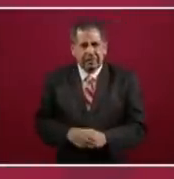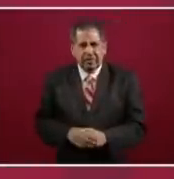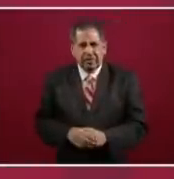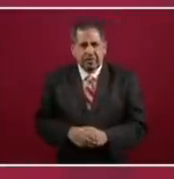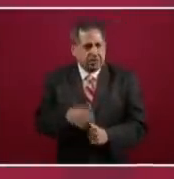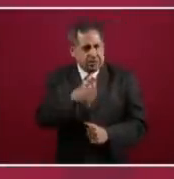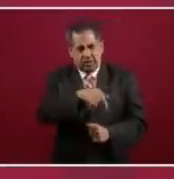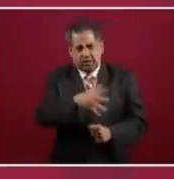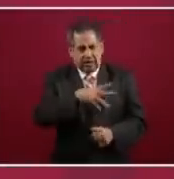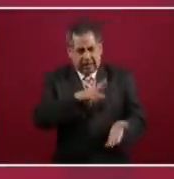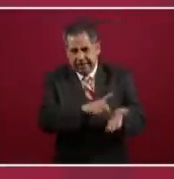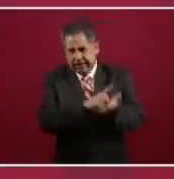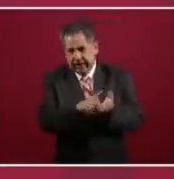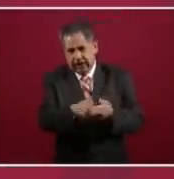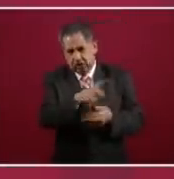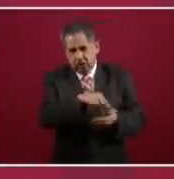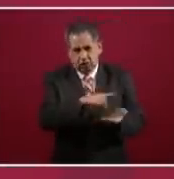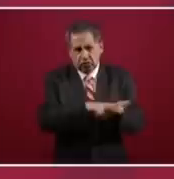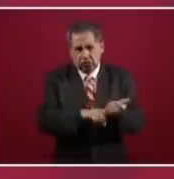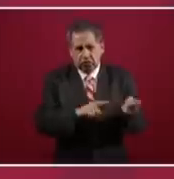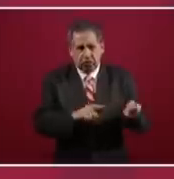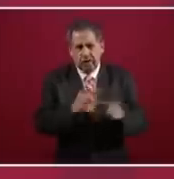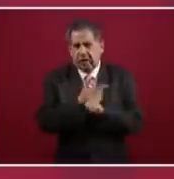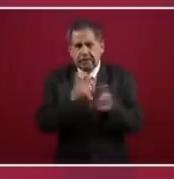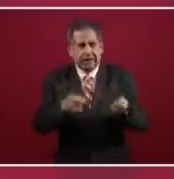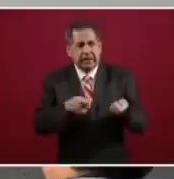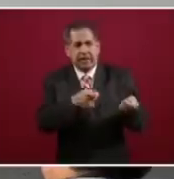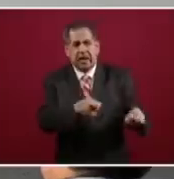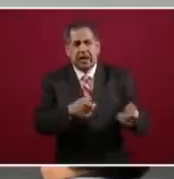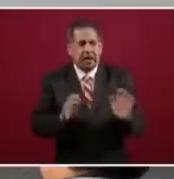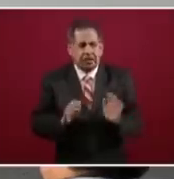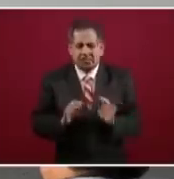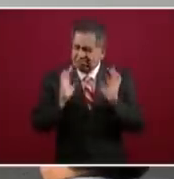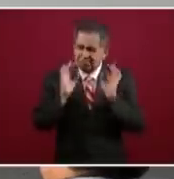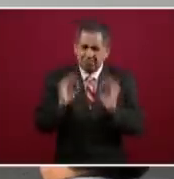y si en todo su derecho toda su libertad